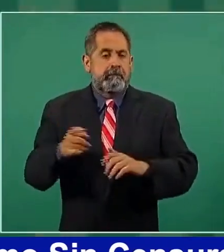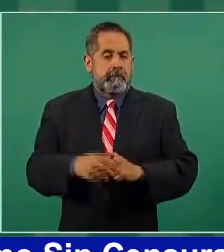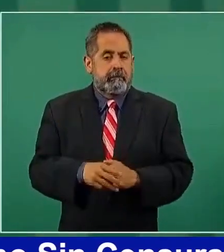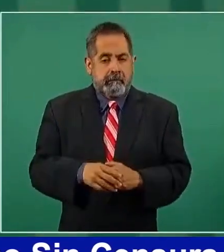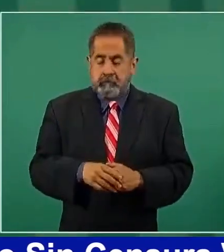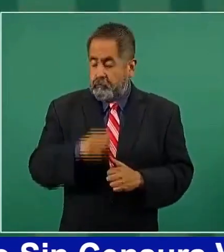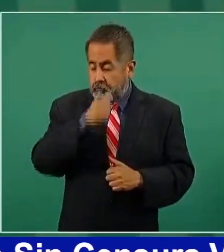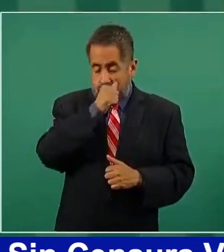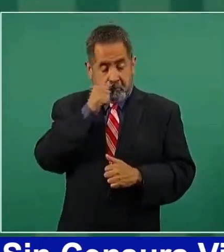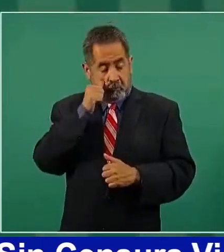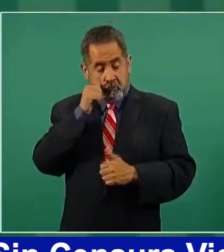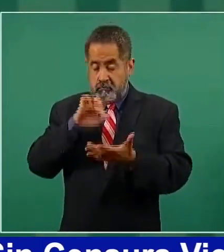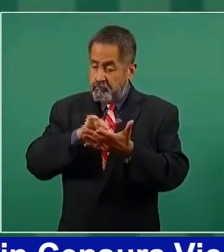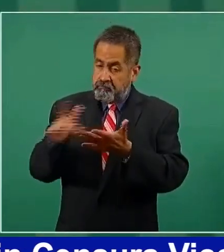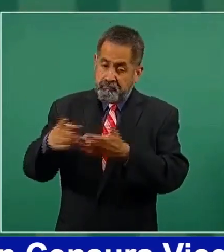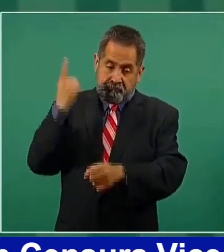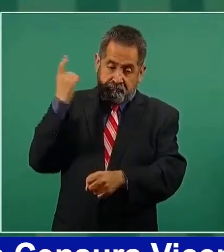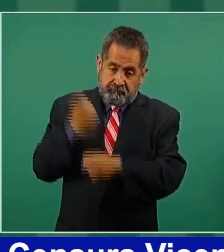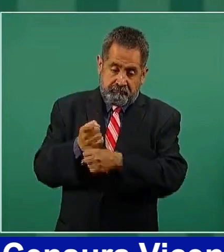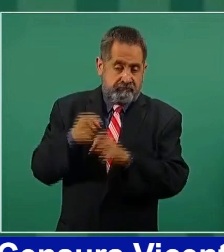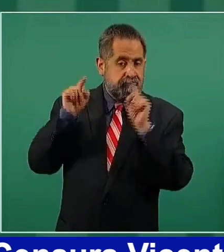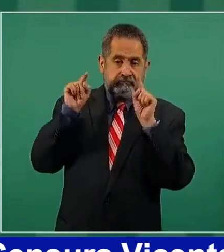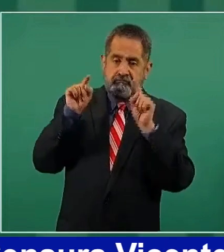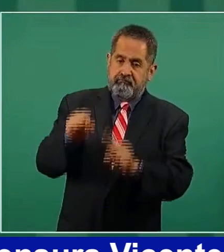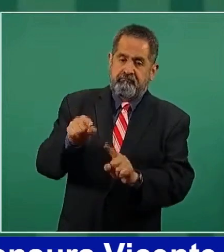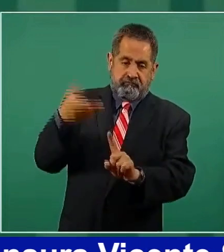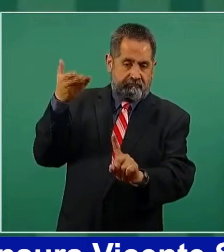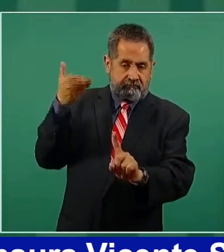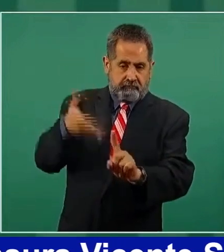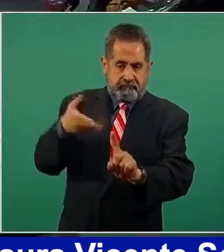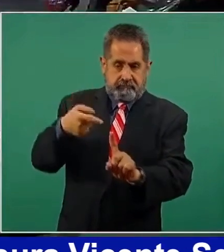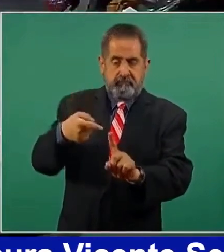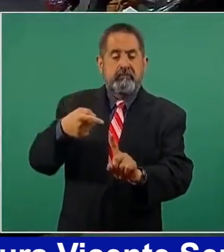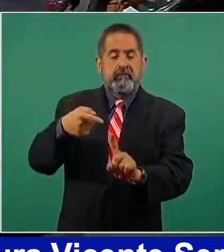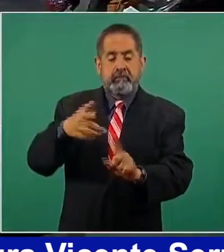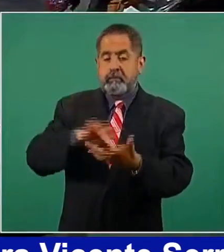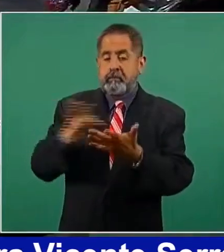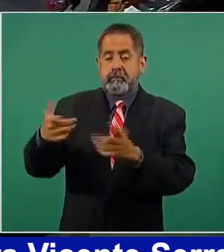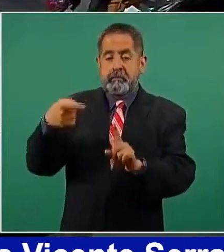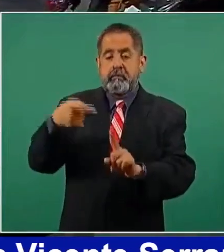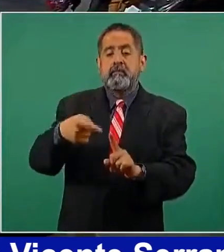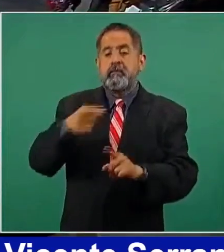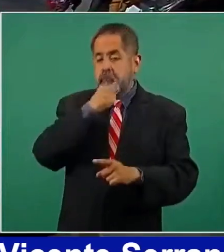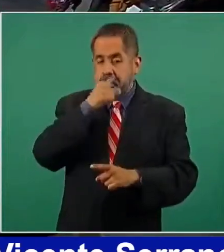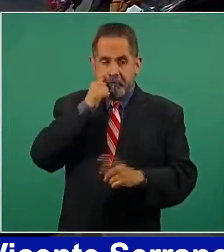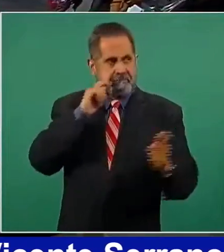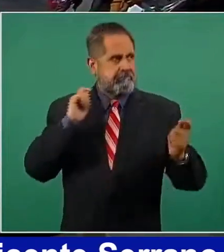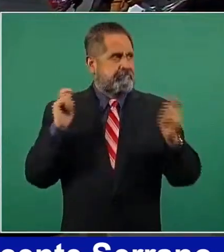es Juárez el que encarna esa transformación.